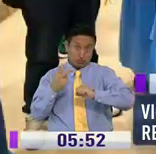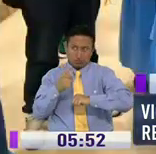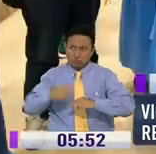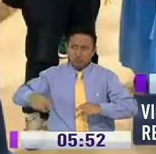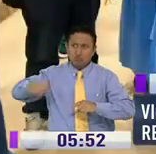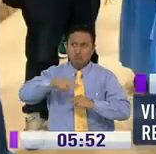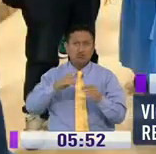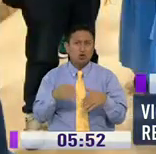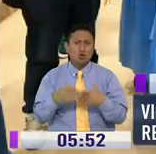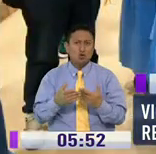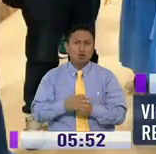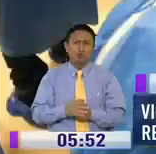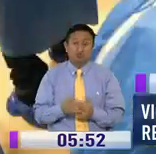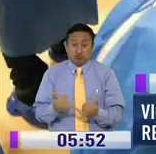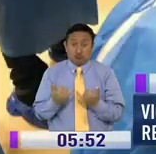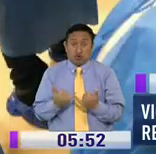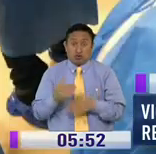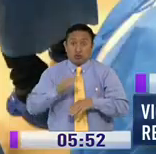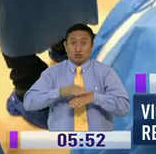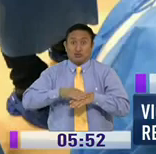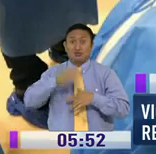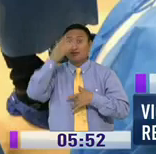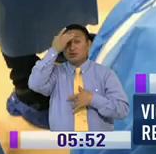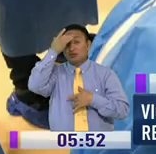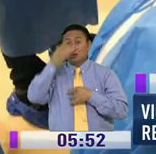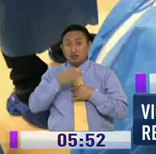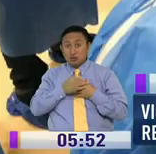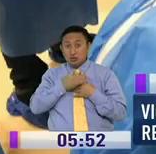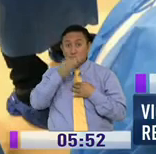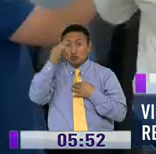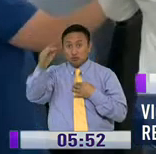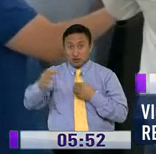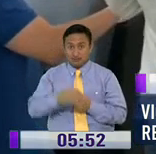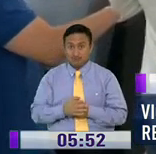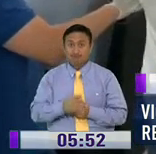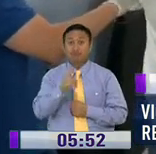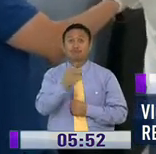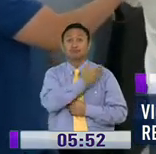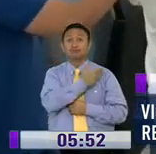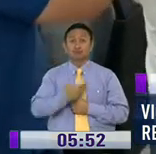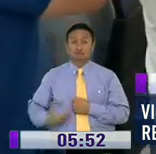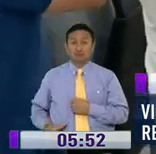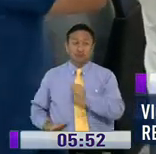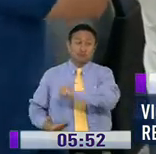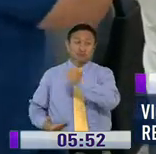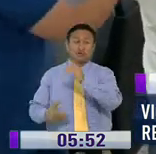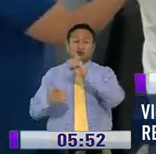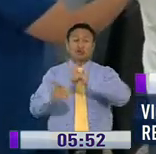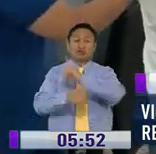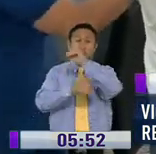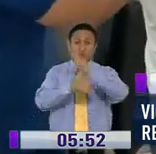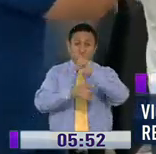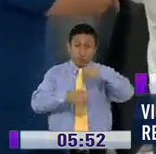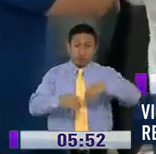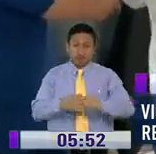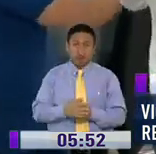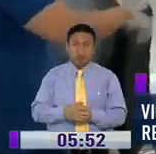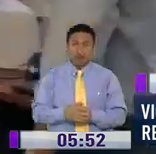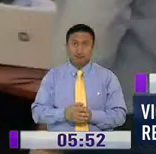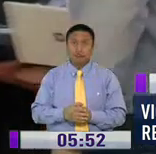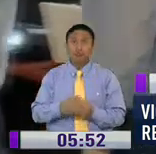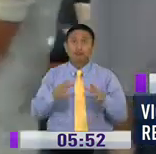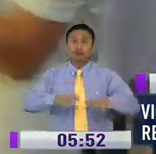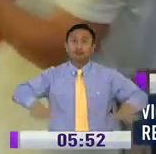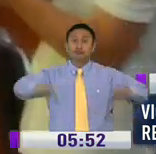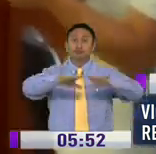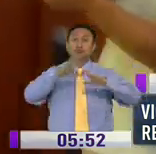situación que se enfrenta ante la presencia del COVID-19. El vicepresidente de la República, junto a los directivos de la institución, estuvieron en el área